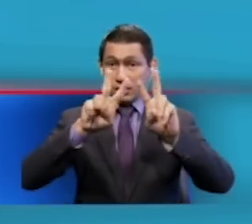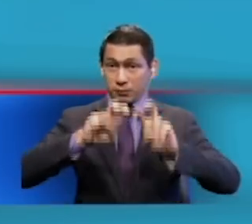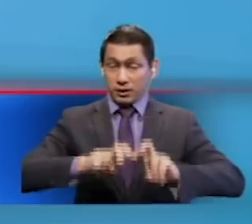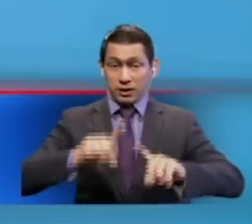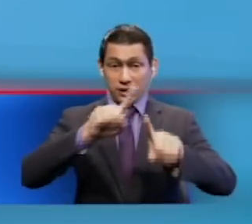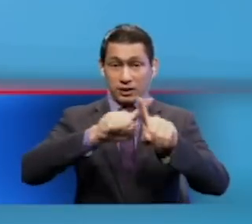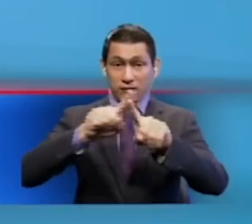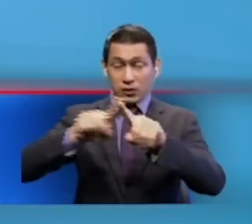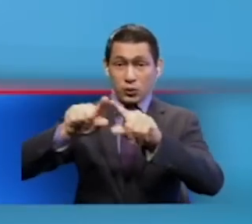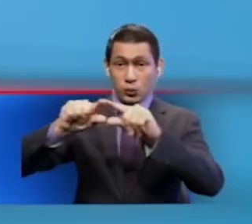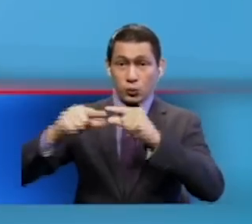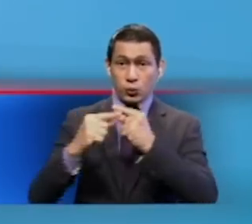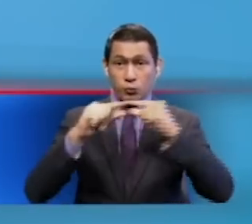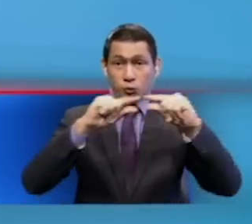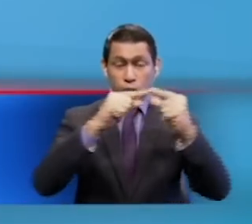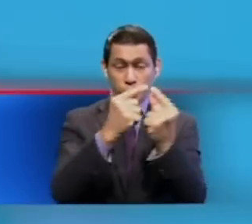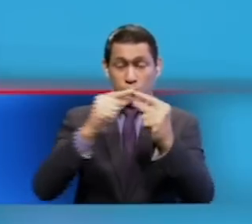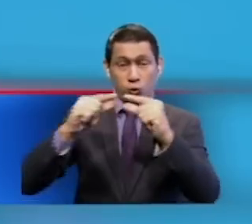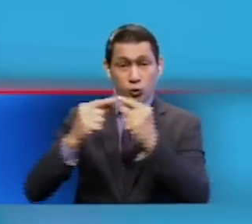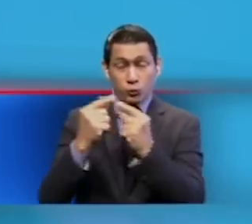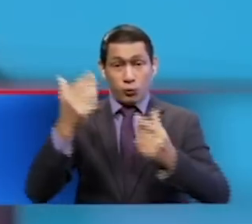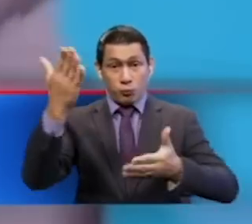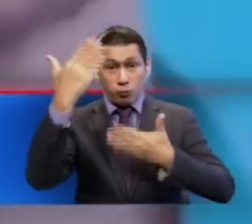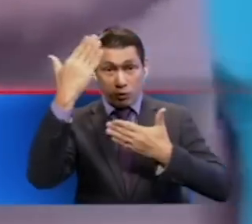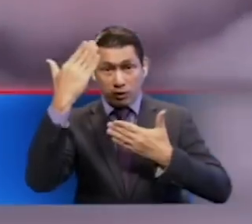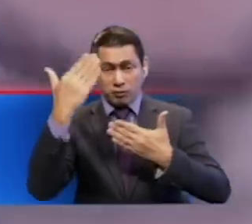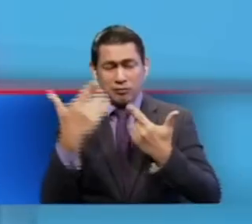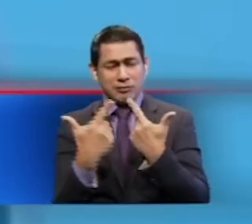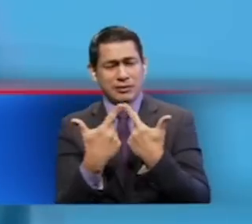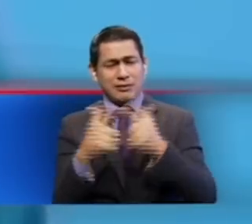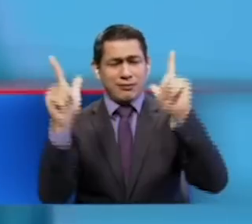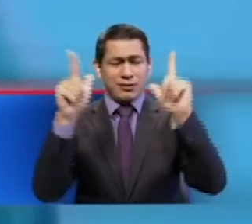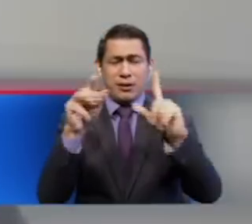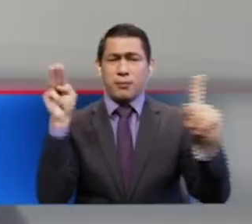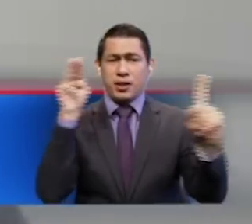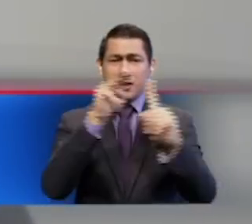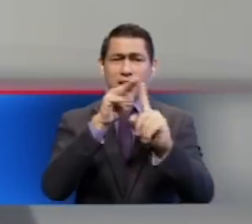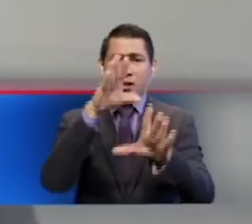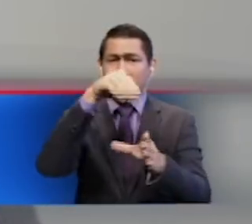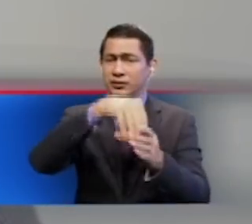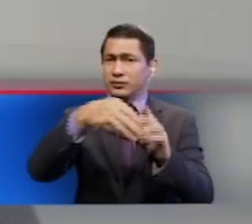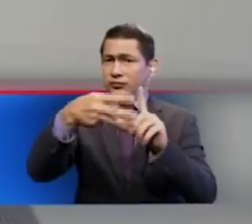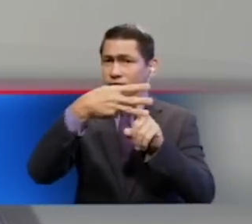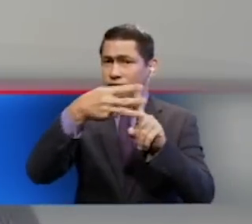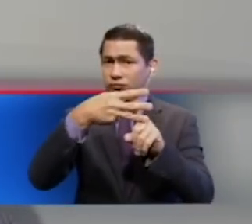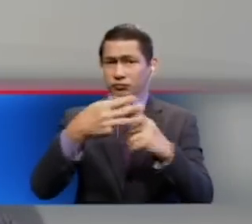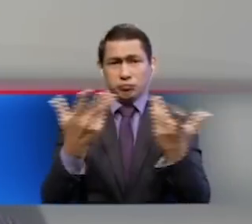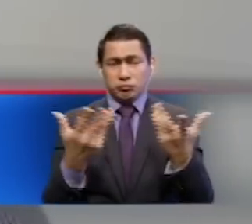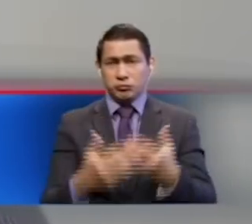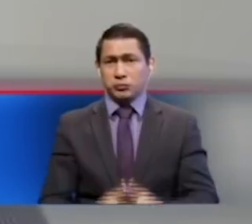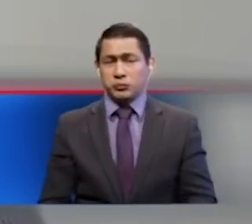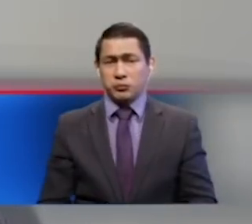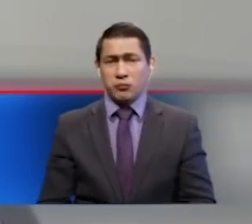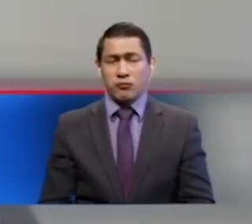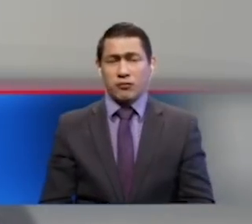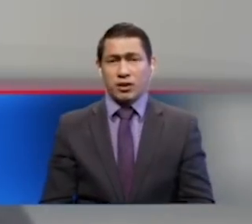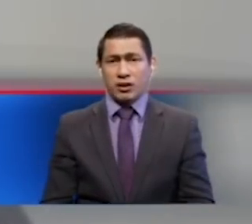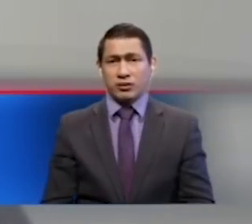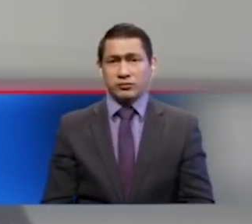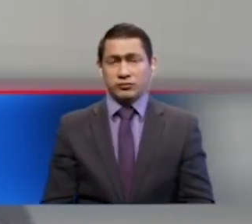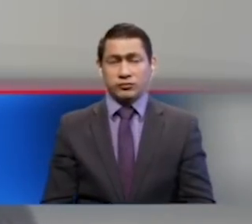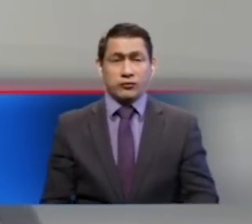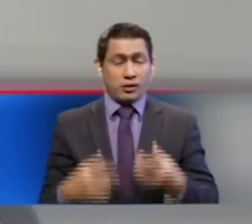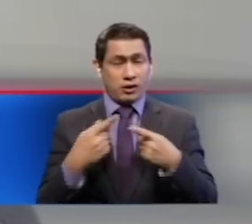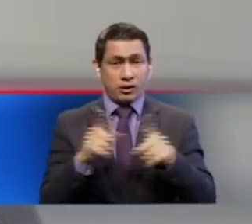organizaciones políticas puedan hacer lo que quiera sin ningún temor a ser sancionados. La falta de argumentos, y lo pintoresco además de